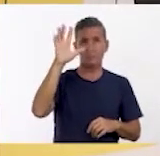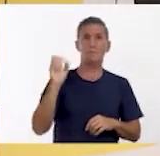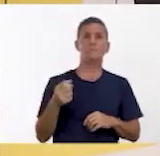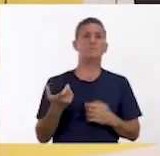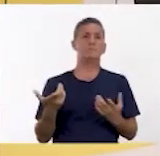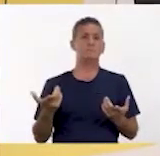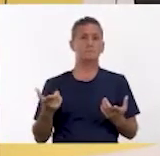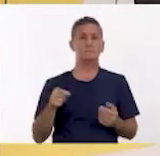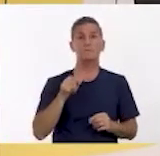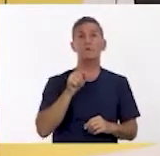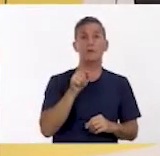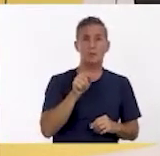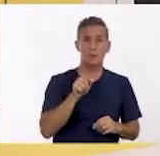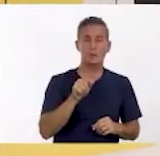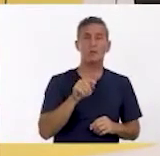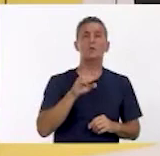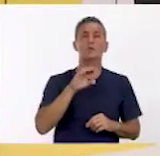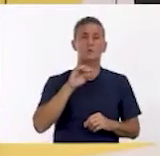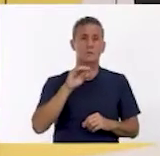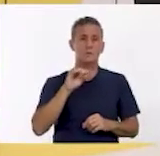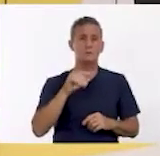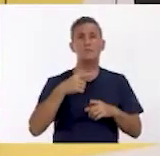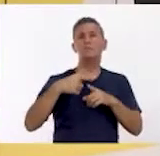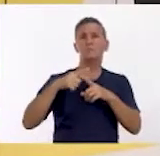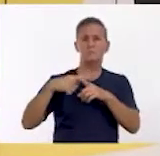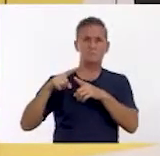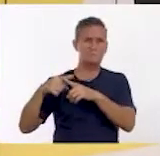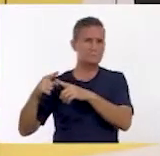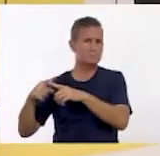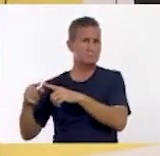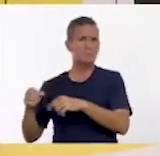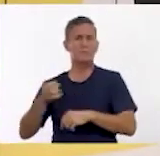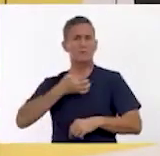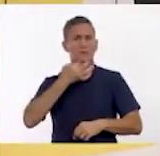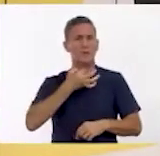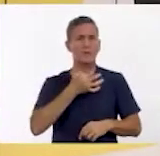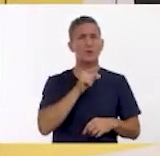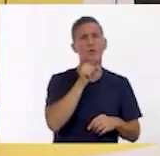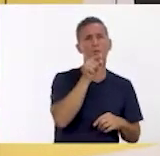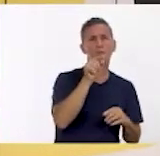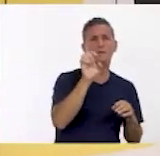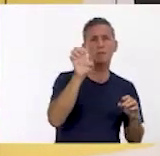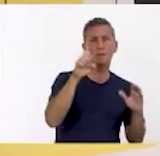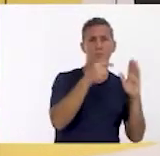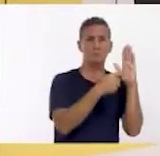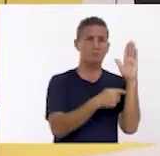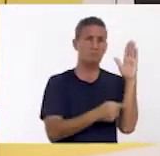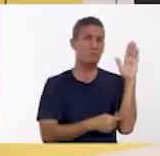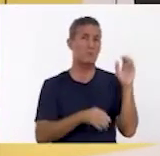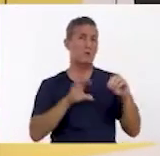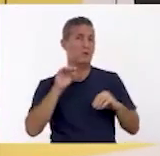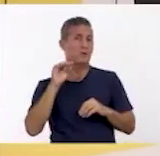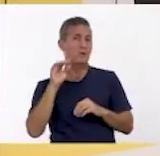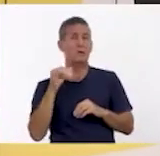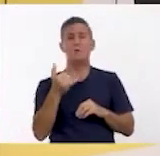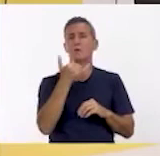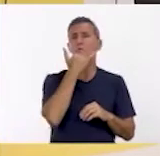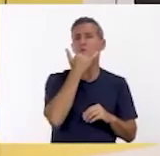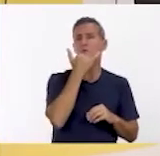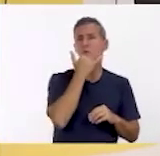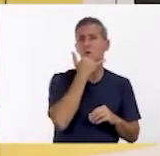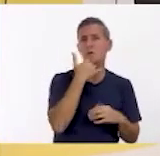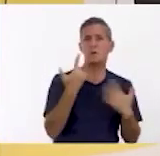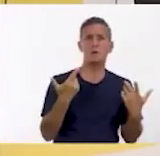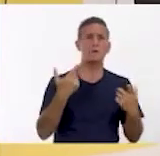inicia, y Polonia porque es uno de los que cambia. Entonces ellos deben hacer referencia a otros cuando estén argumentando esos elementos. Y pueden hablar de los